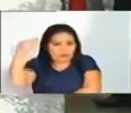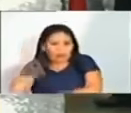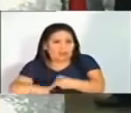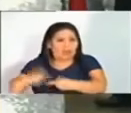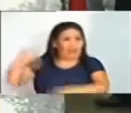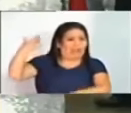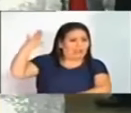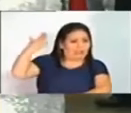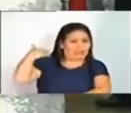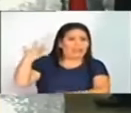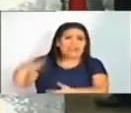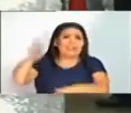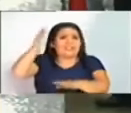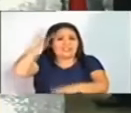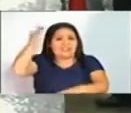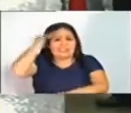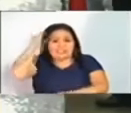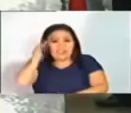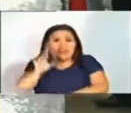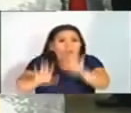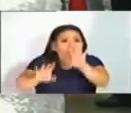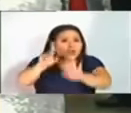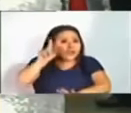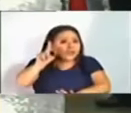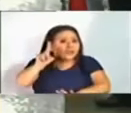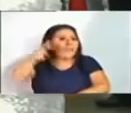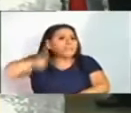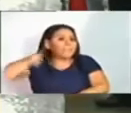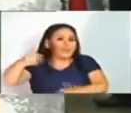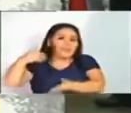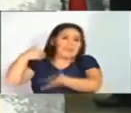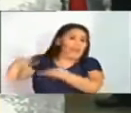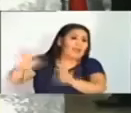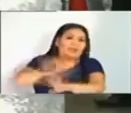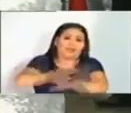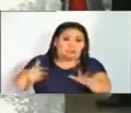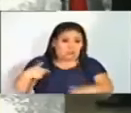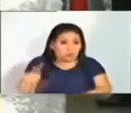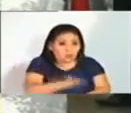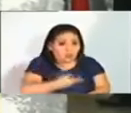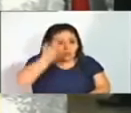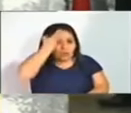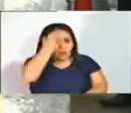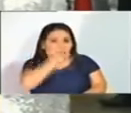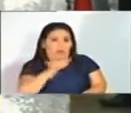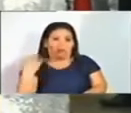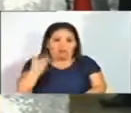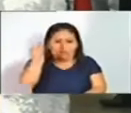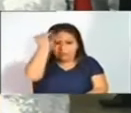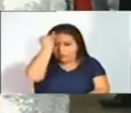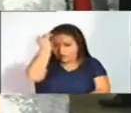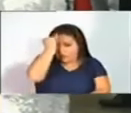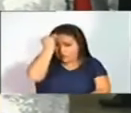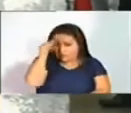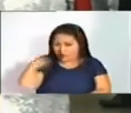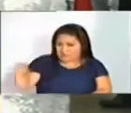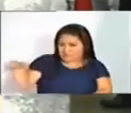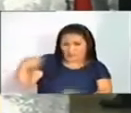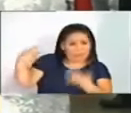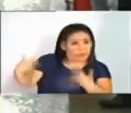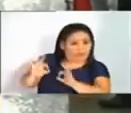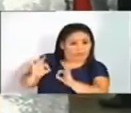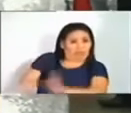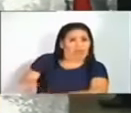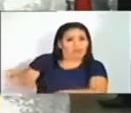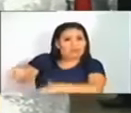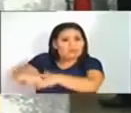arcaica, que saben que ya se van y que le caen 11 meses en el cargo, pero hombre, yo creo que todos los salvadoreños debemos de estar a la altura de saber que el tipo de escoria que tenemos